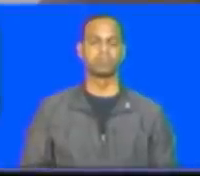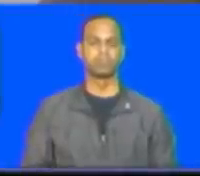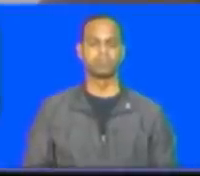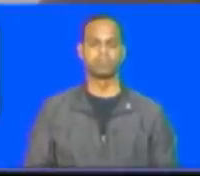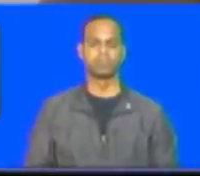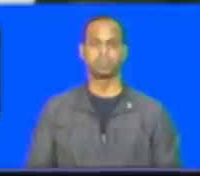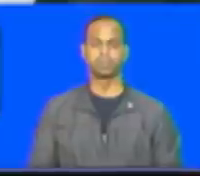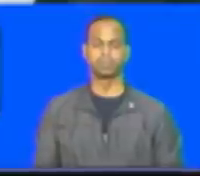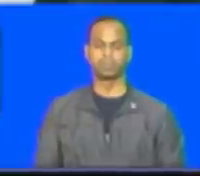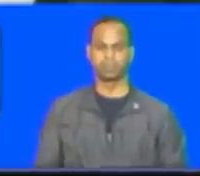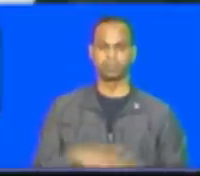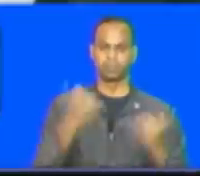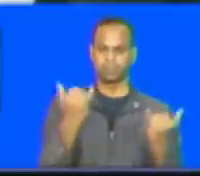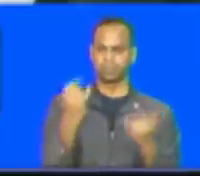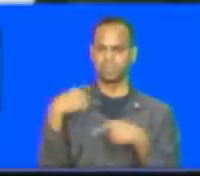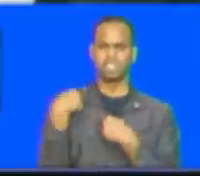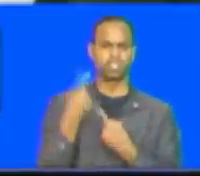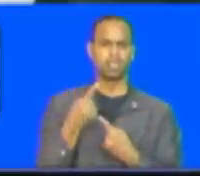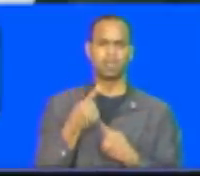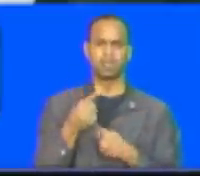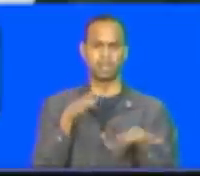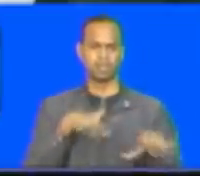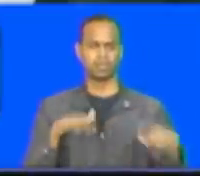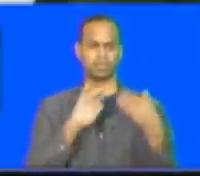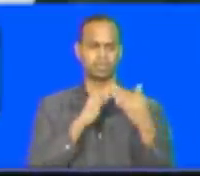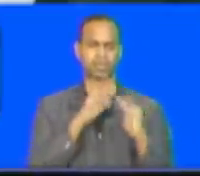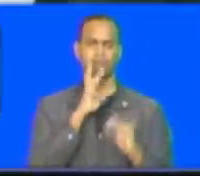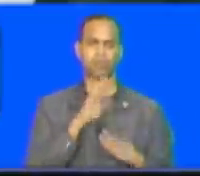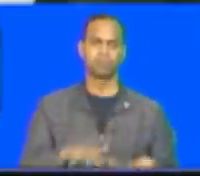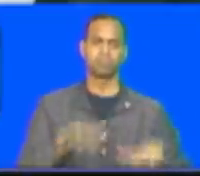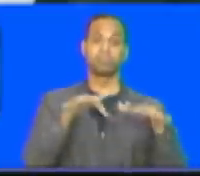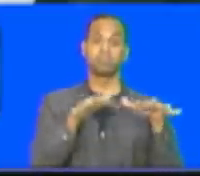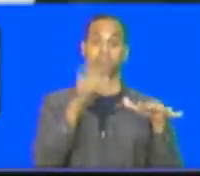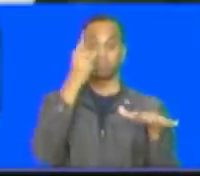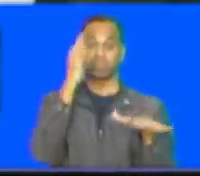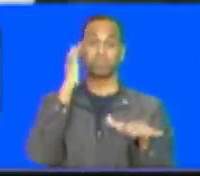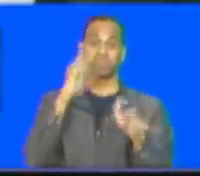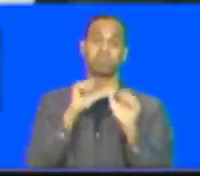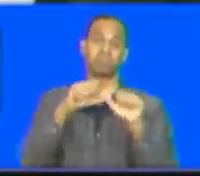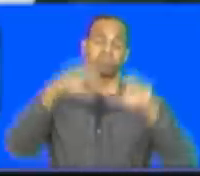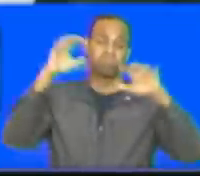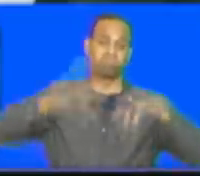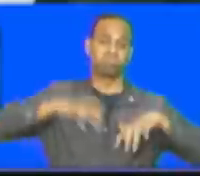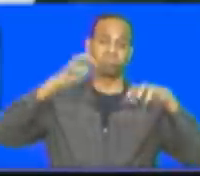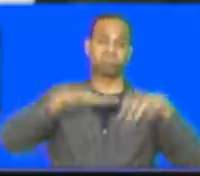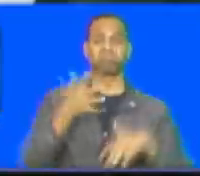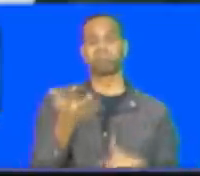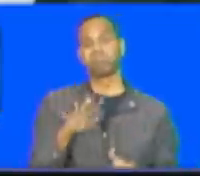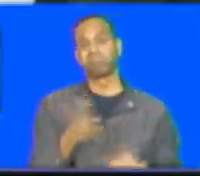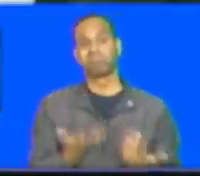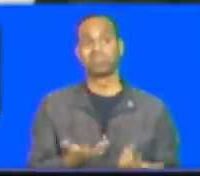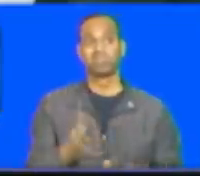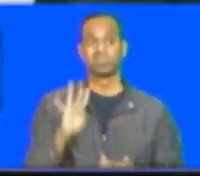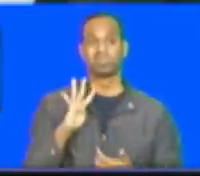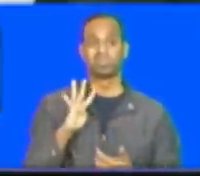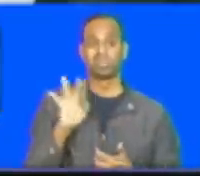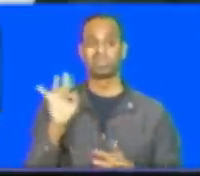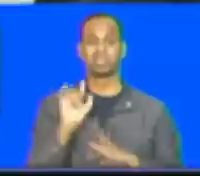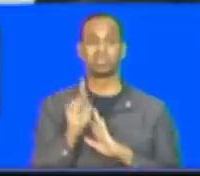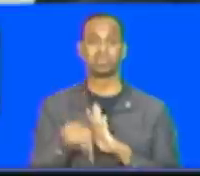Inundaciones urbanas, mientras tanto, hemos recibido, pero ustedes saben que va a continuar la lluvia por lo menos 48